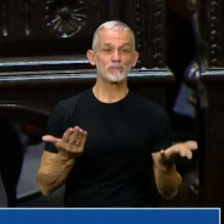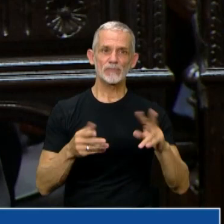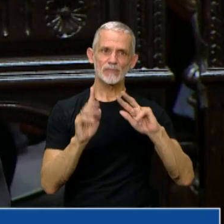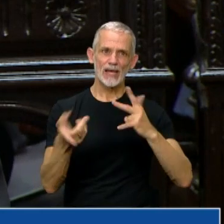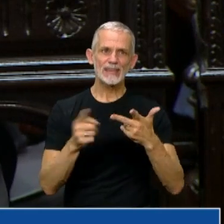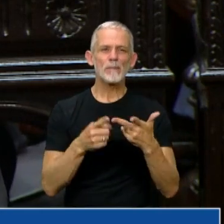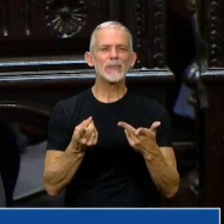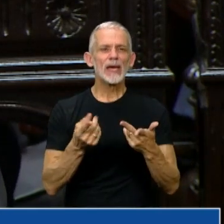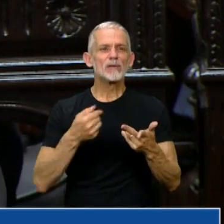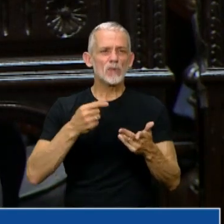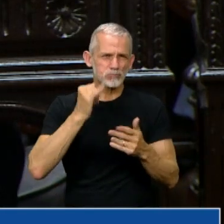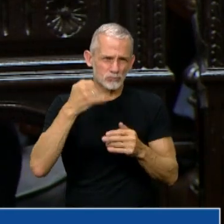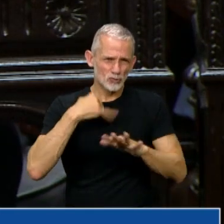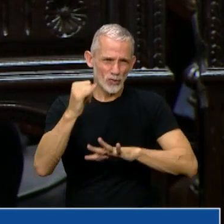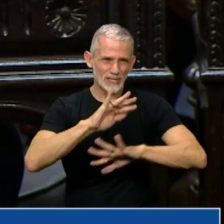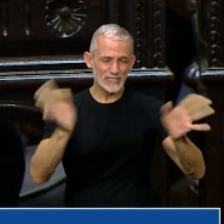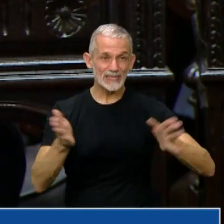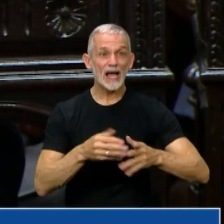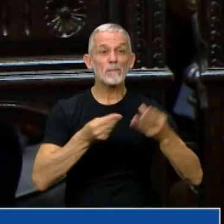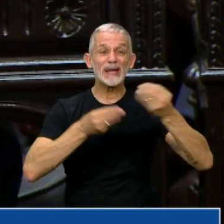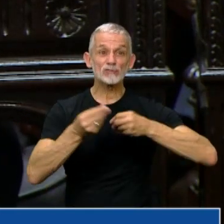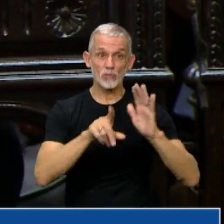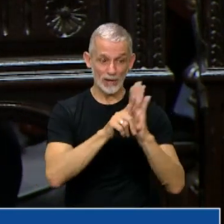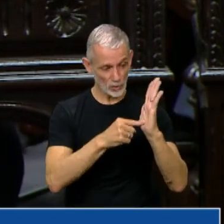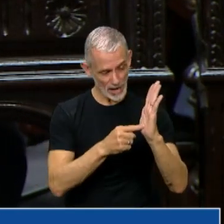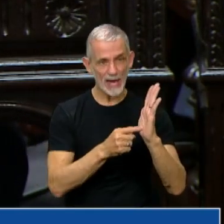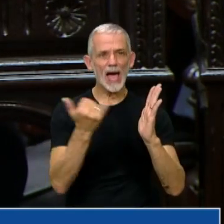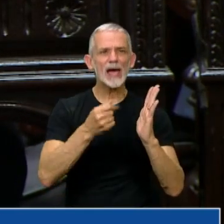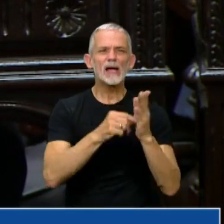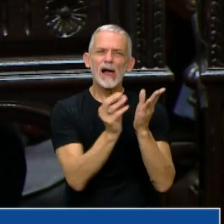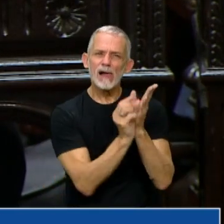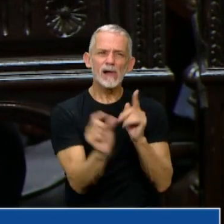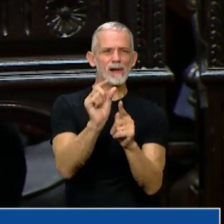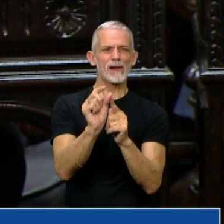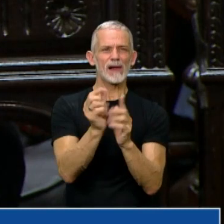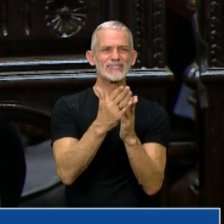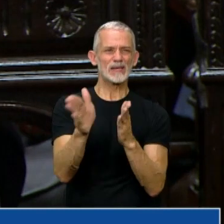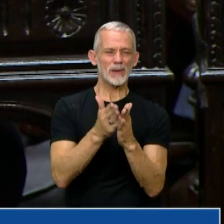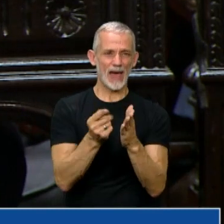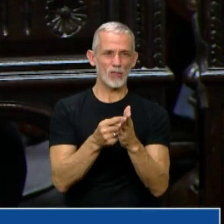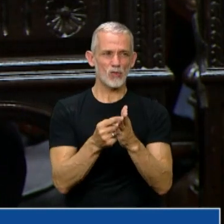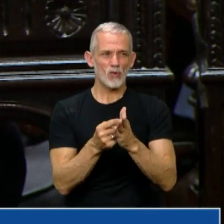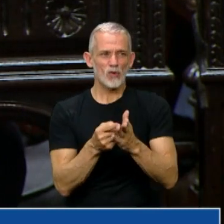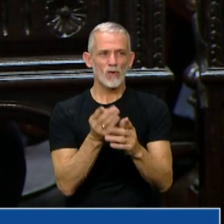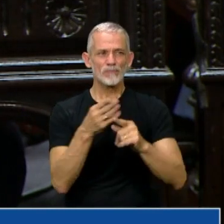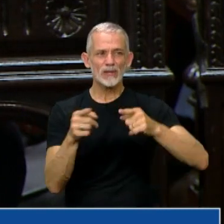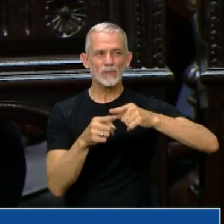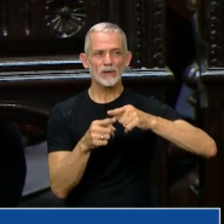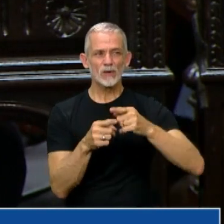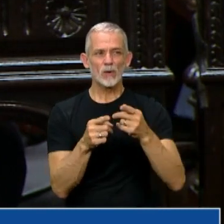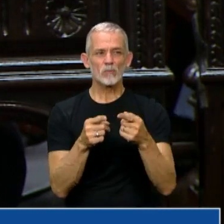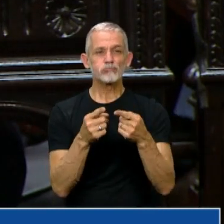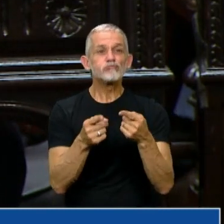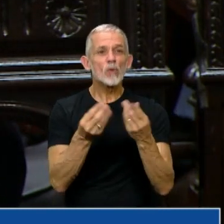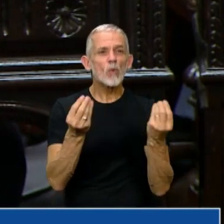otro lado, como también mencioné, el presupuesto presenta una separata que establece el peso del gasto